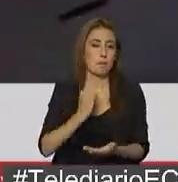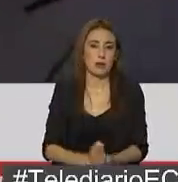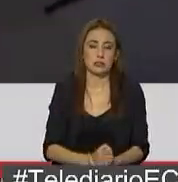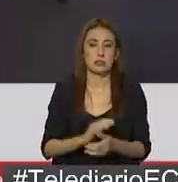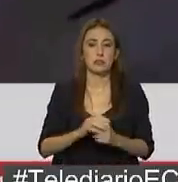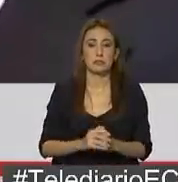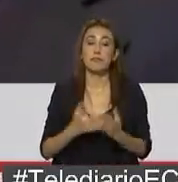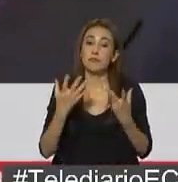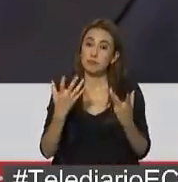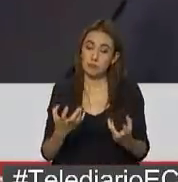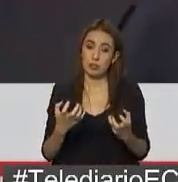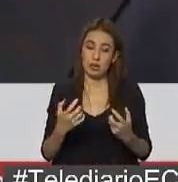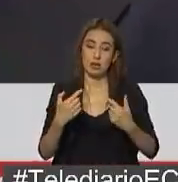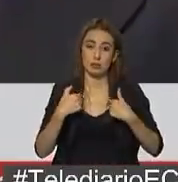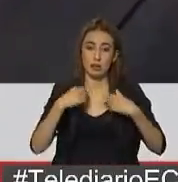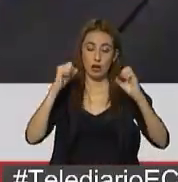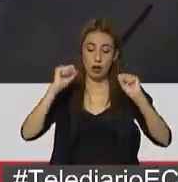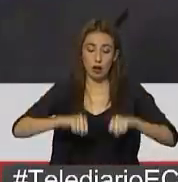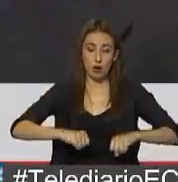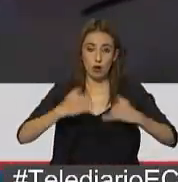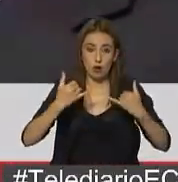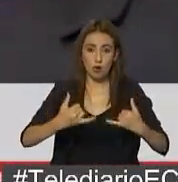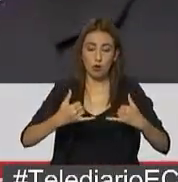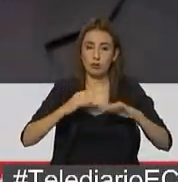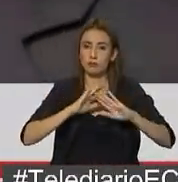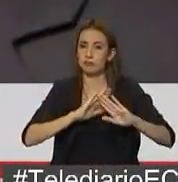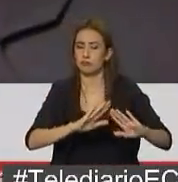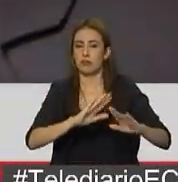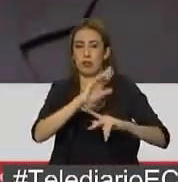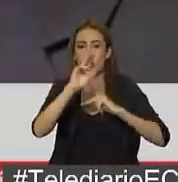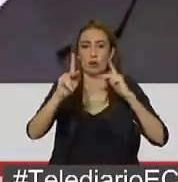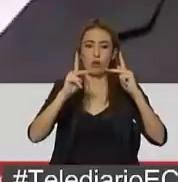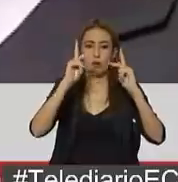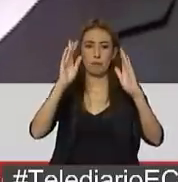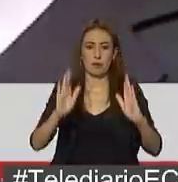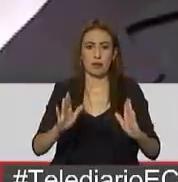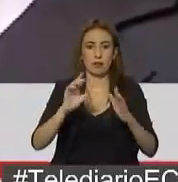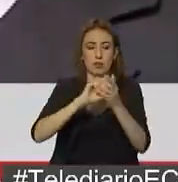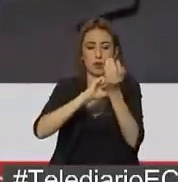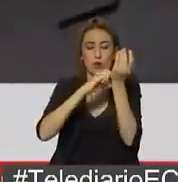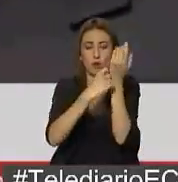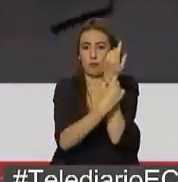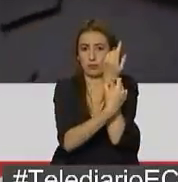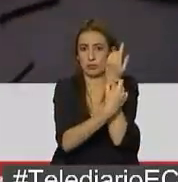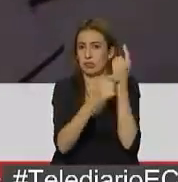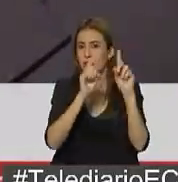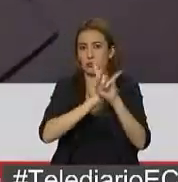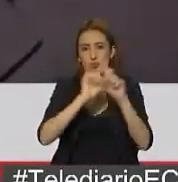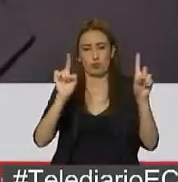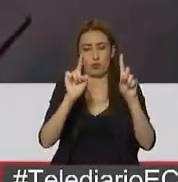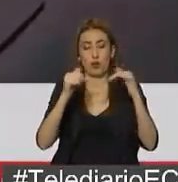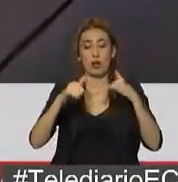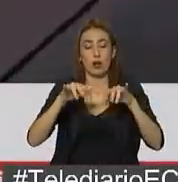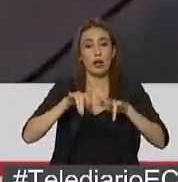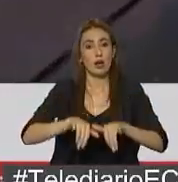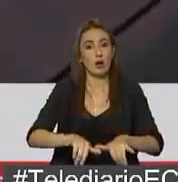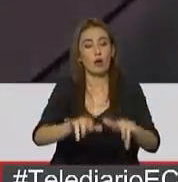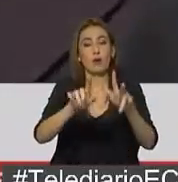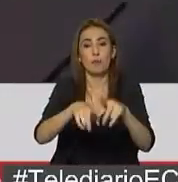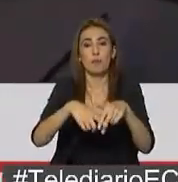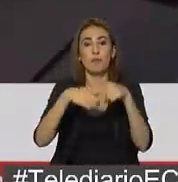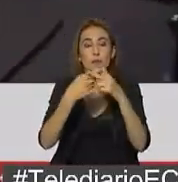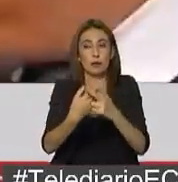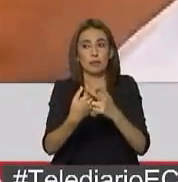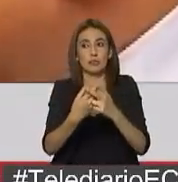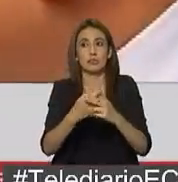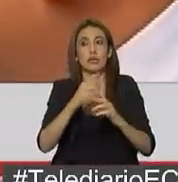que quieren ejercer su derecho a no tener un prefecto con grilletes. Así que ha comenzado el proceso legal, esperemos que